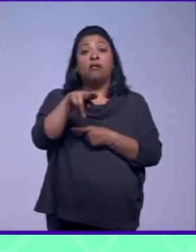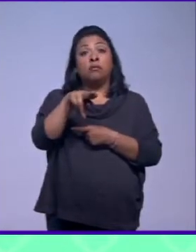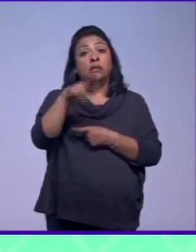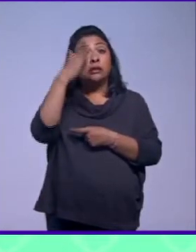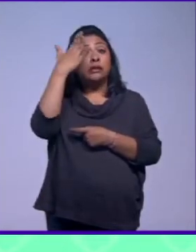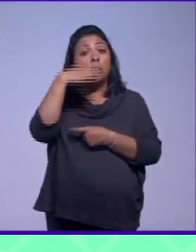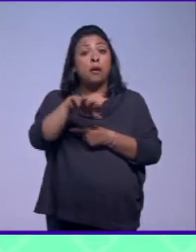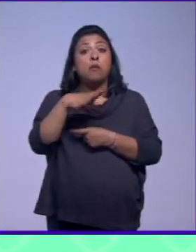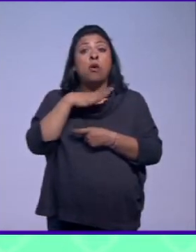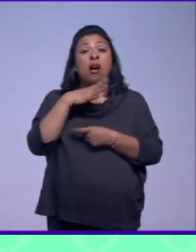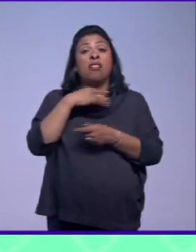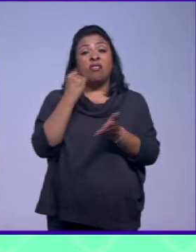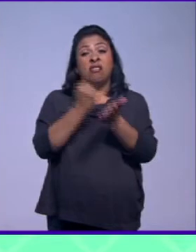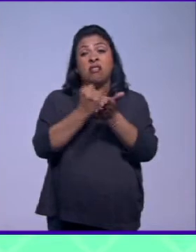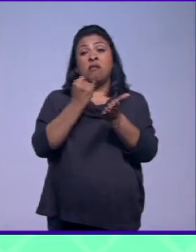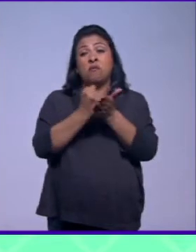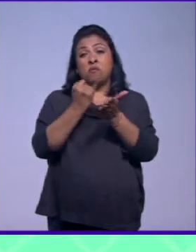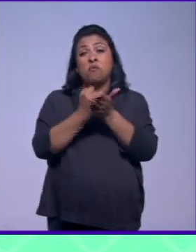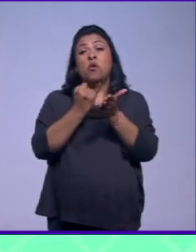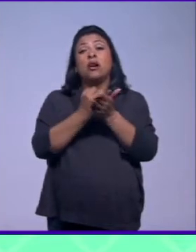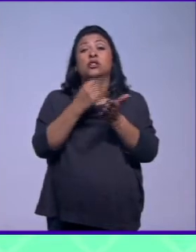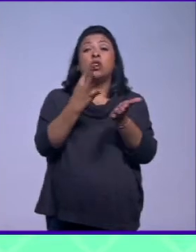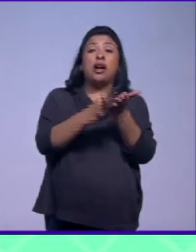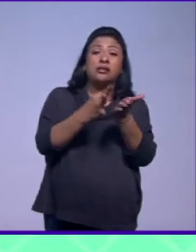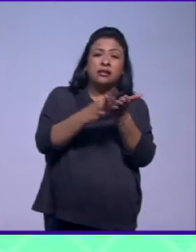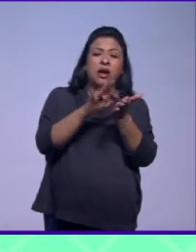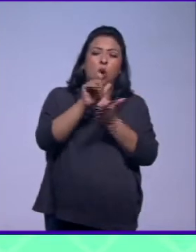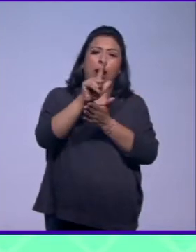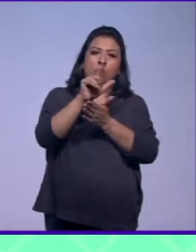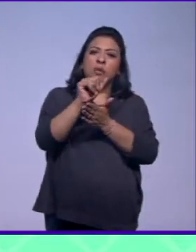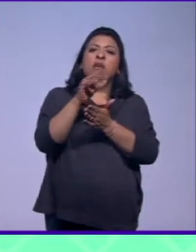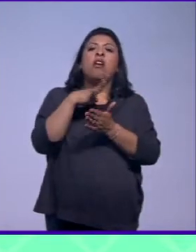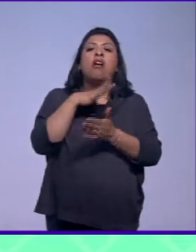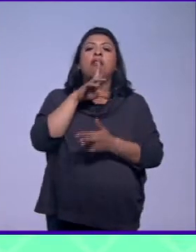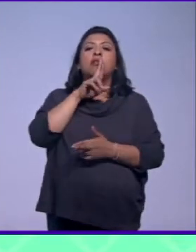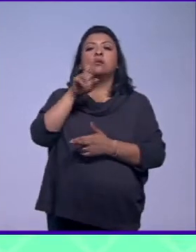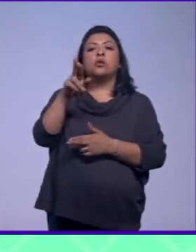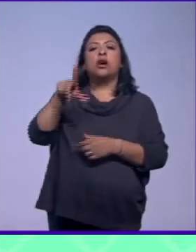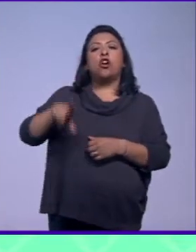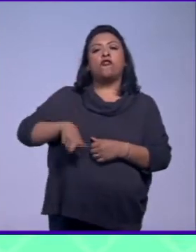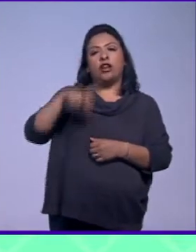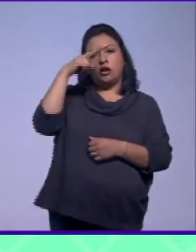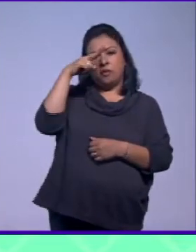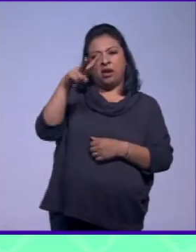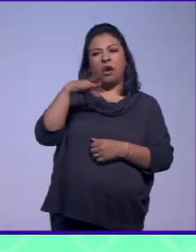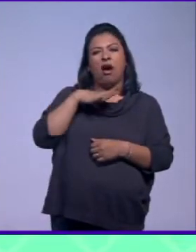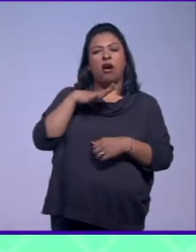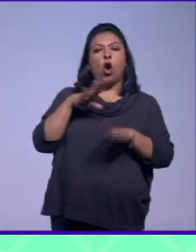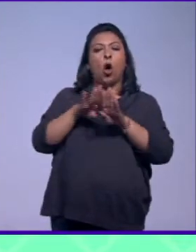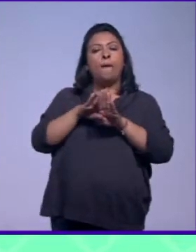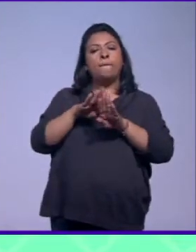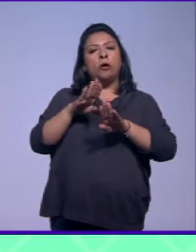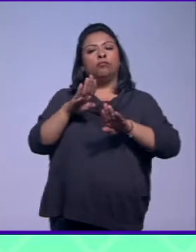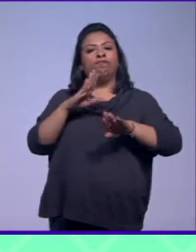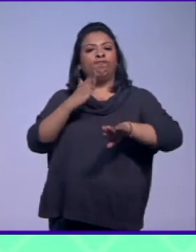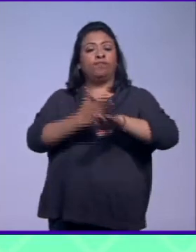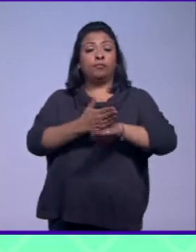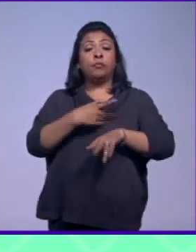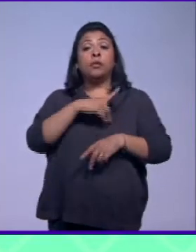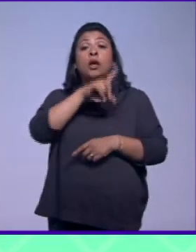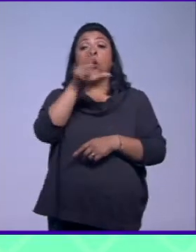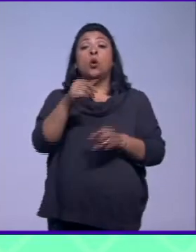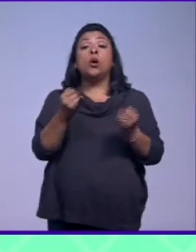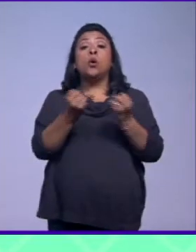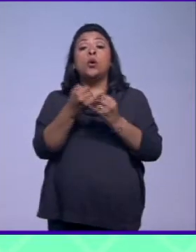que se elevaron los aranceles de la serie del aluminio generando esta respuesta del gobierno mexicano con las represalias pero luego también hay